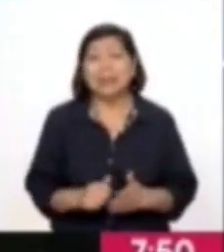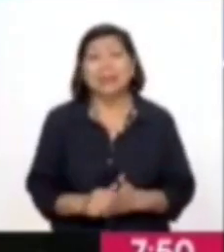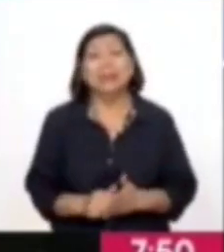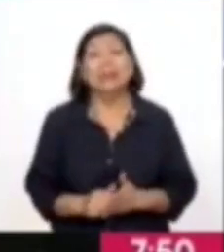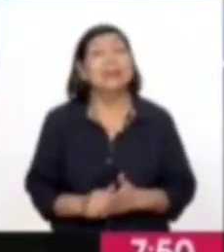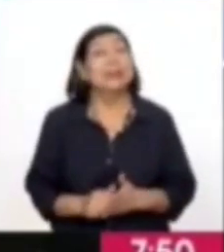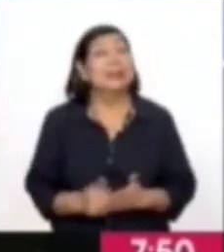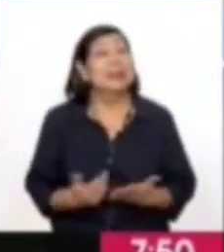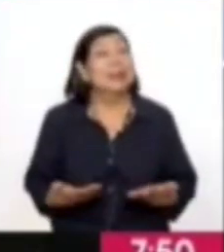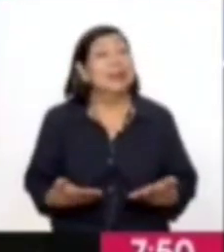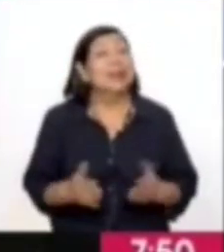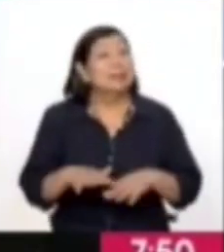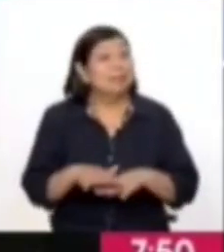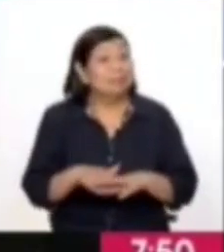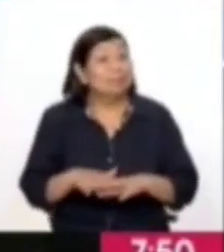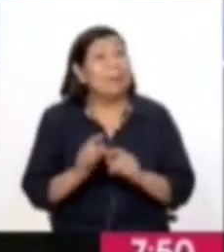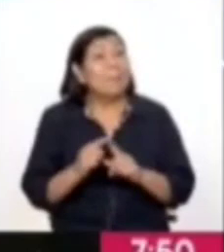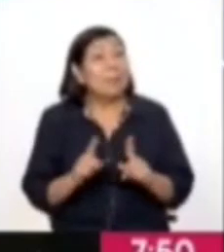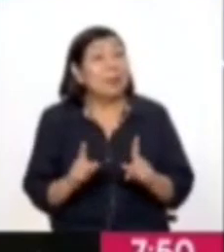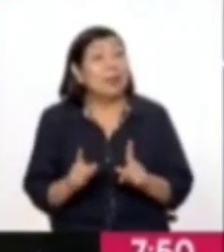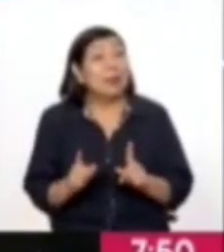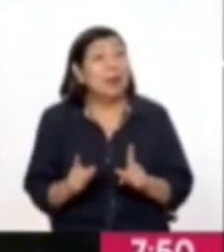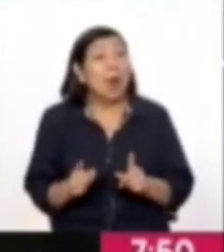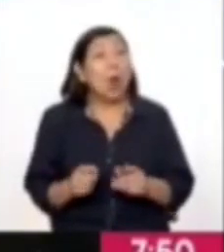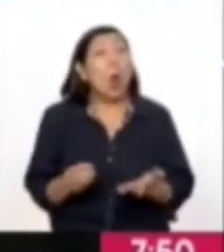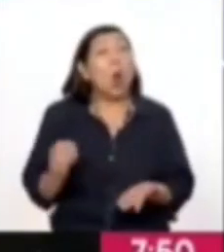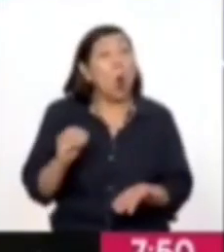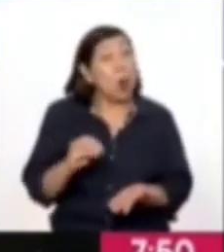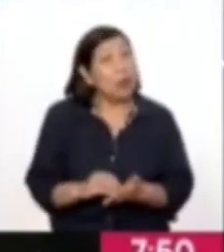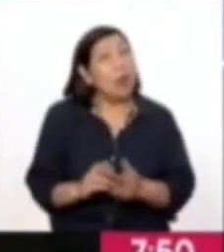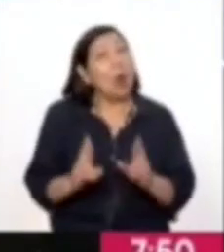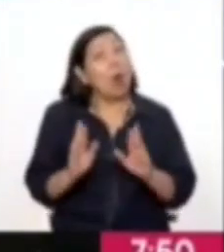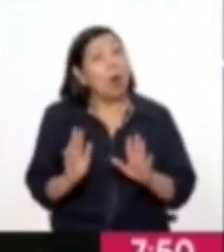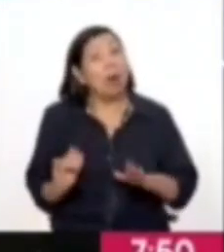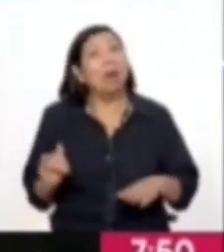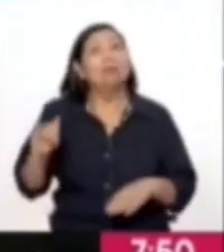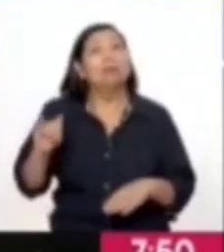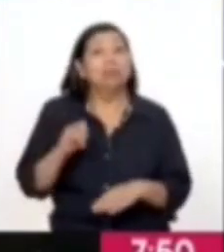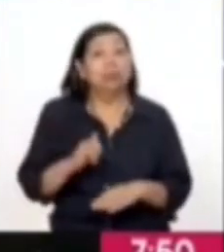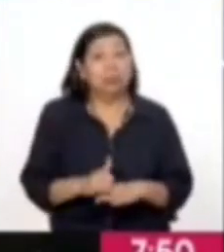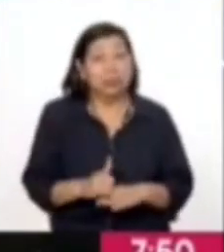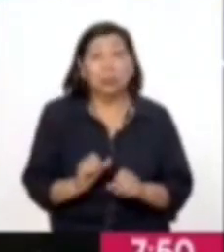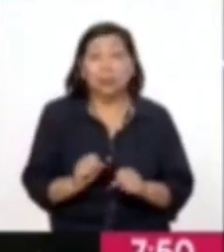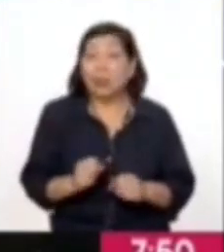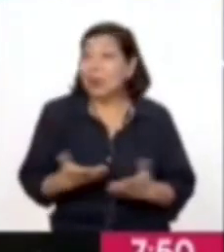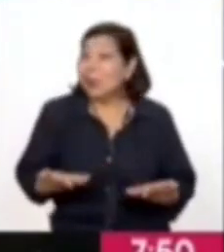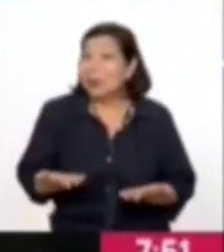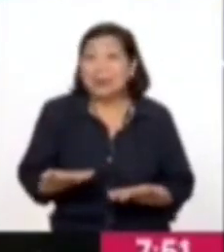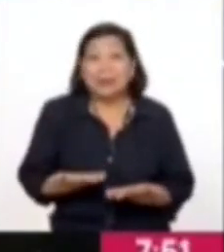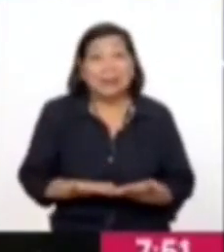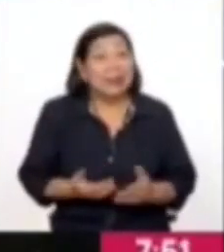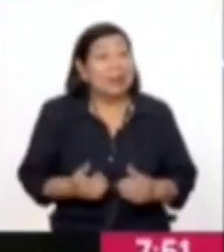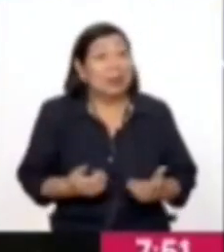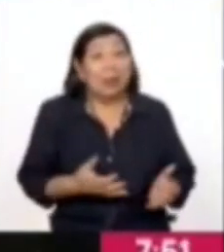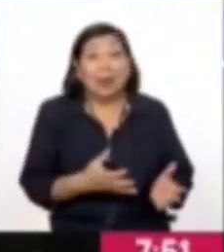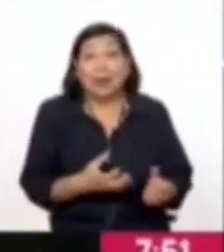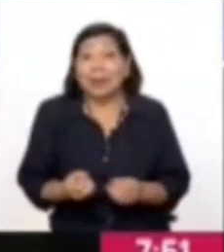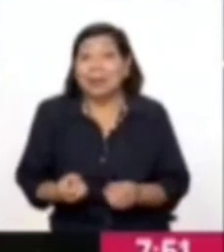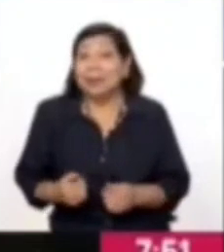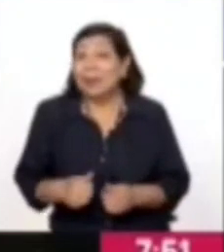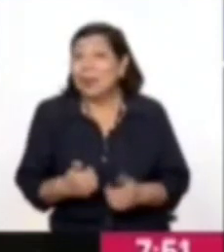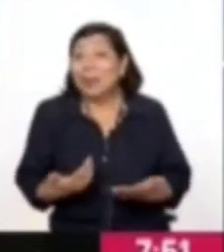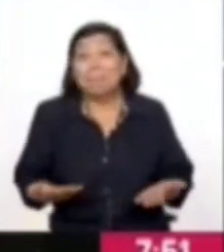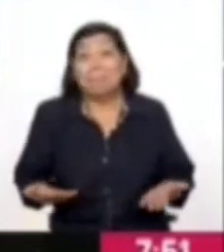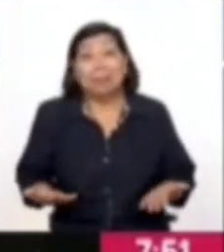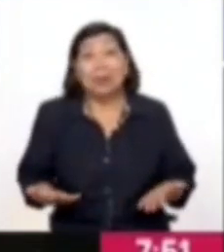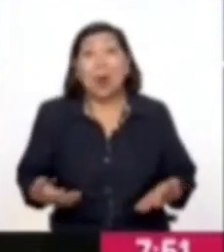y Exacto. estar preparados para recuperarnos también, ¿no? Porque esto hace así, Sí. el turismo se recupera, si no lo recuperas, te lo quita Sí. otro,